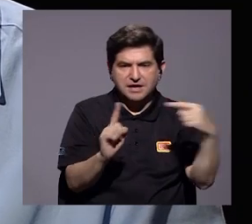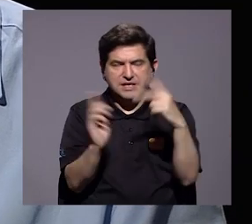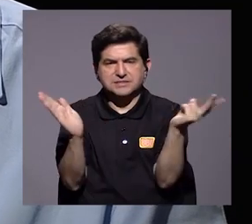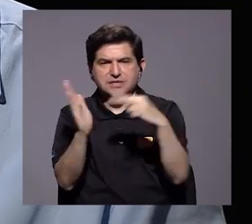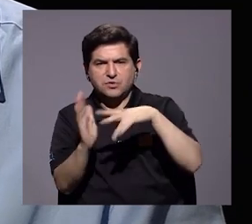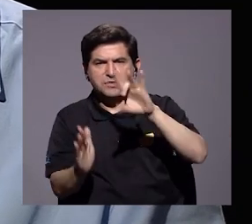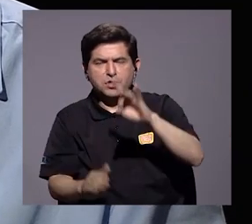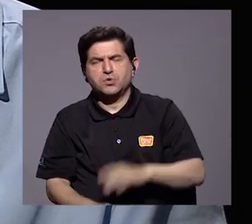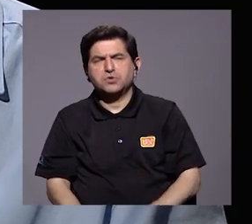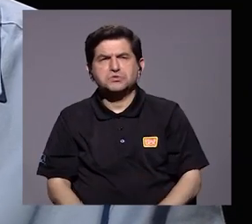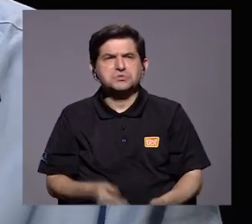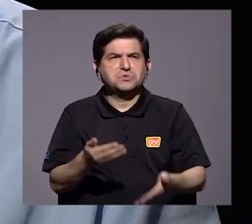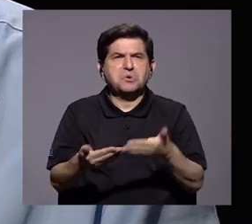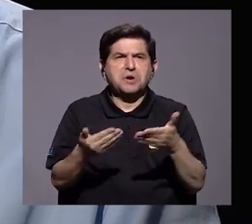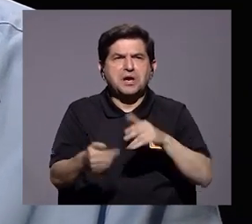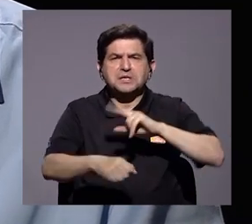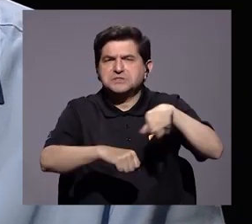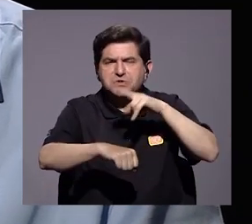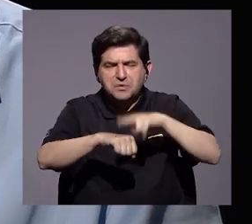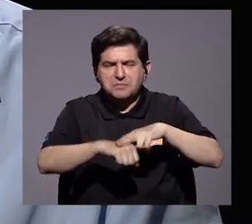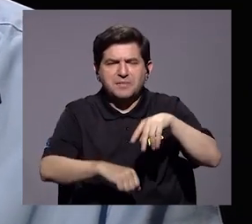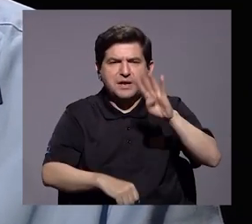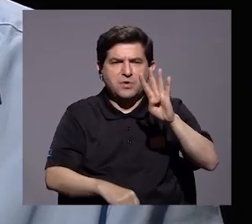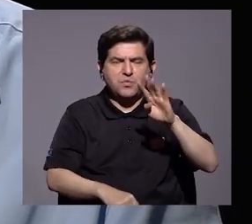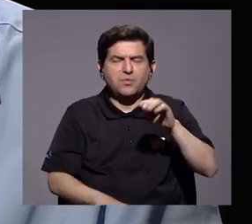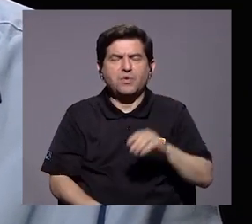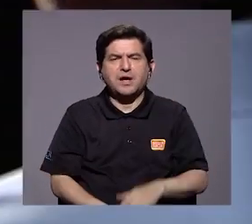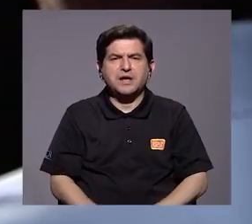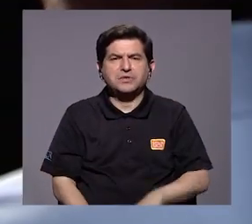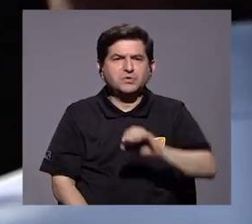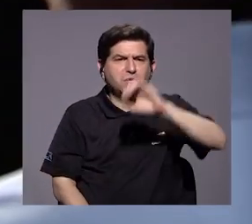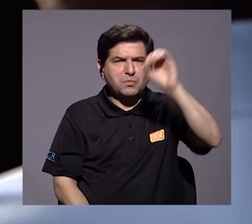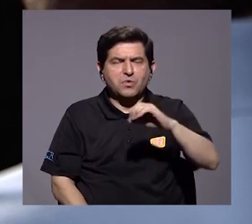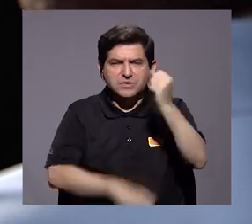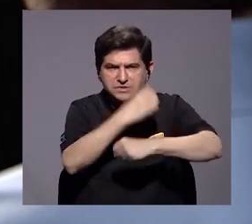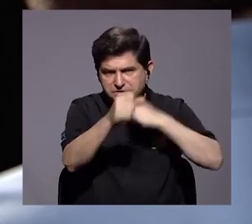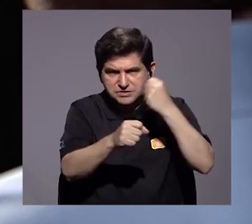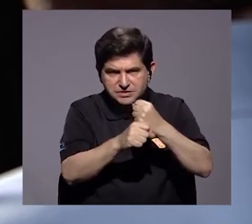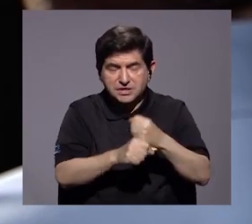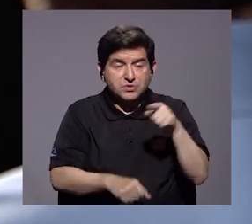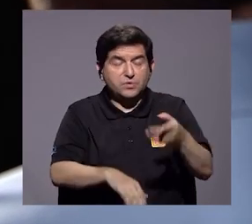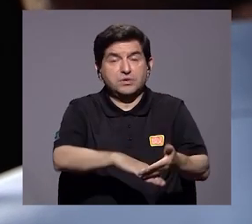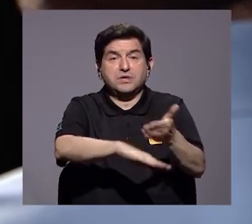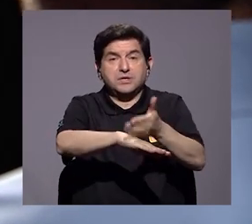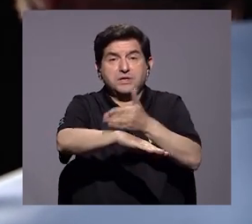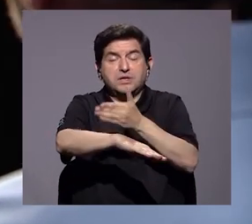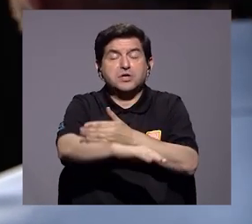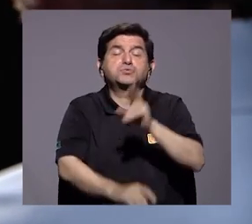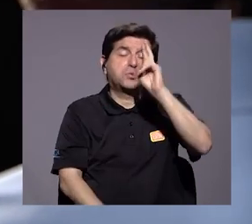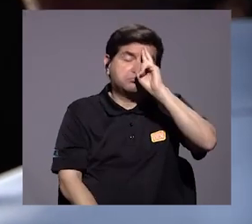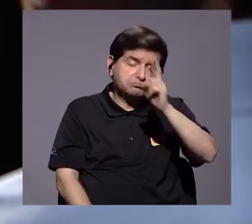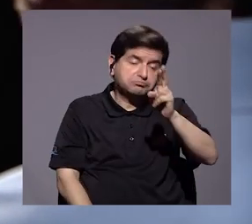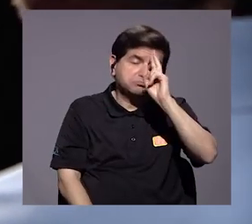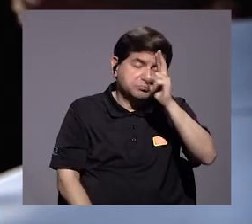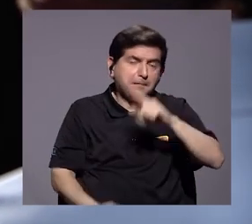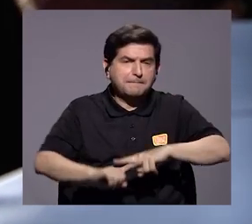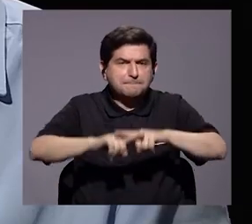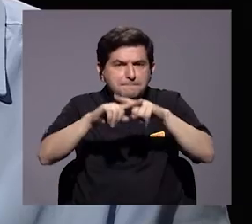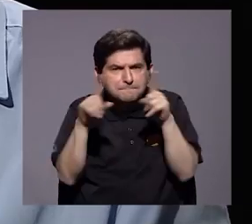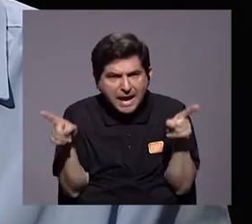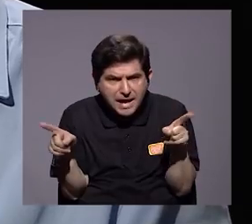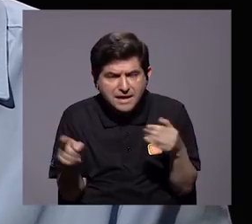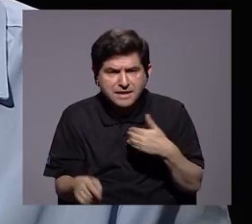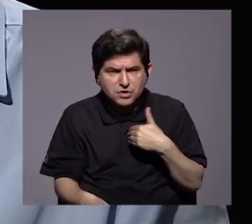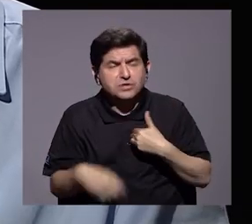2008 promedio más o menos cuatro y medio por ciento anual gracias y era una tasa de crecimiento respetable